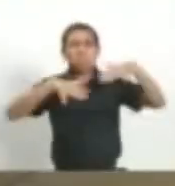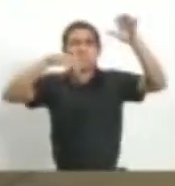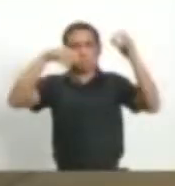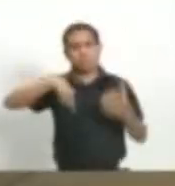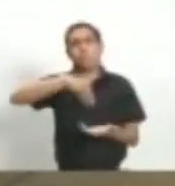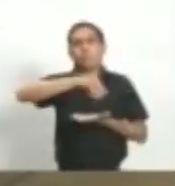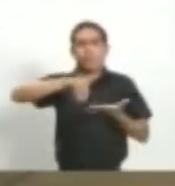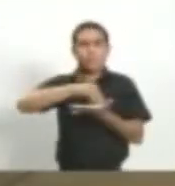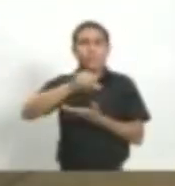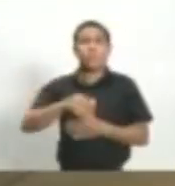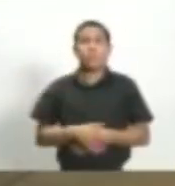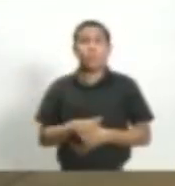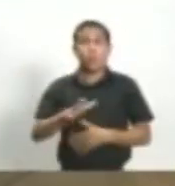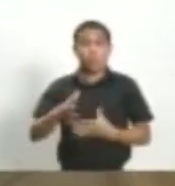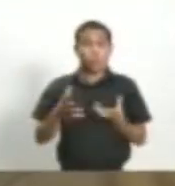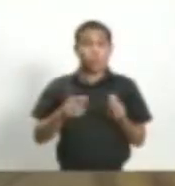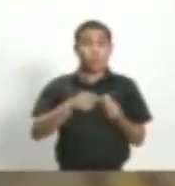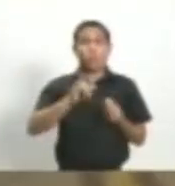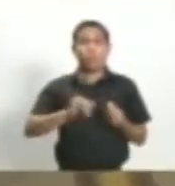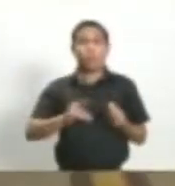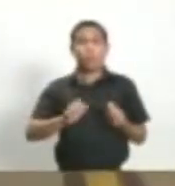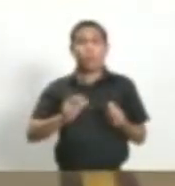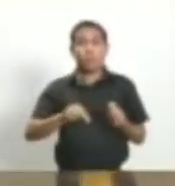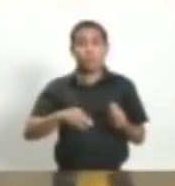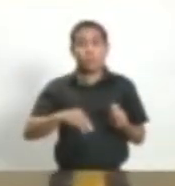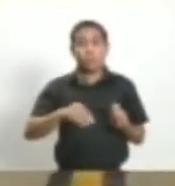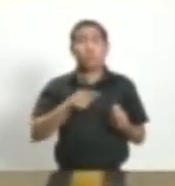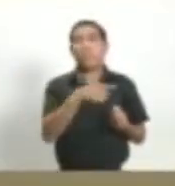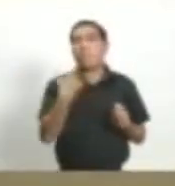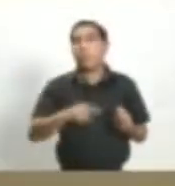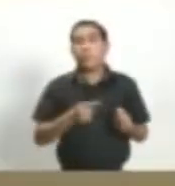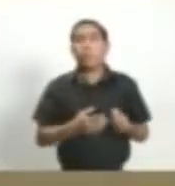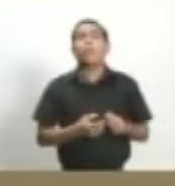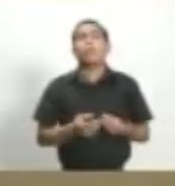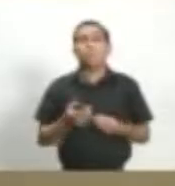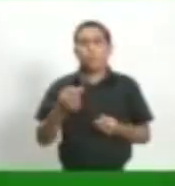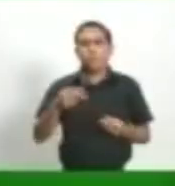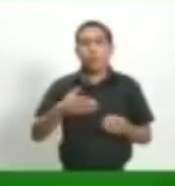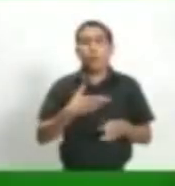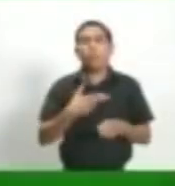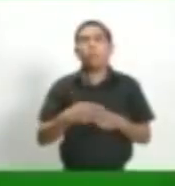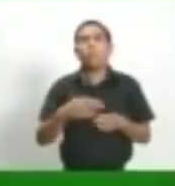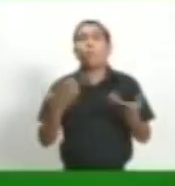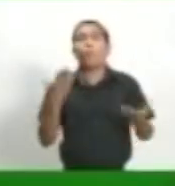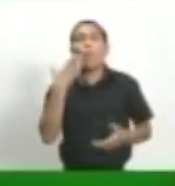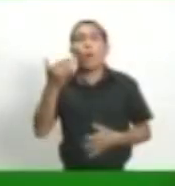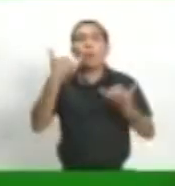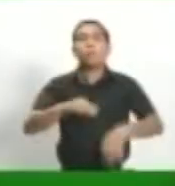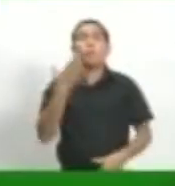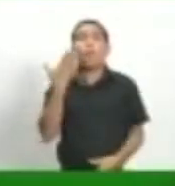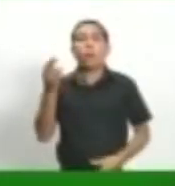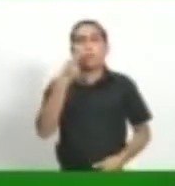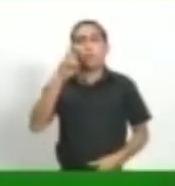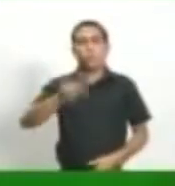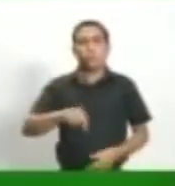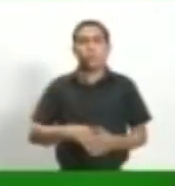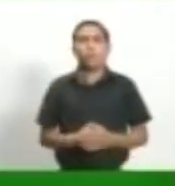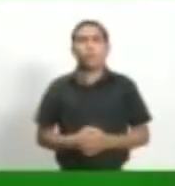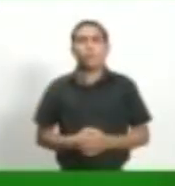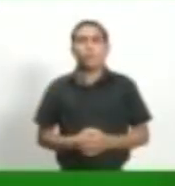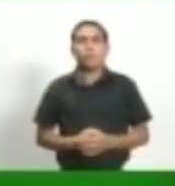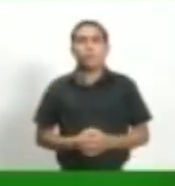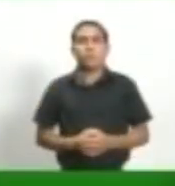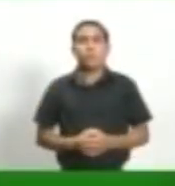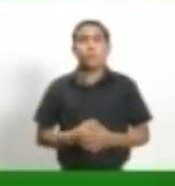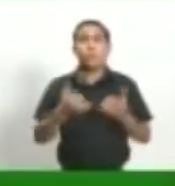Atlántico. Según el IDEAM, estas precipitaciones continuarán hasta el mes de junio. Esta es la época donde